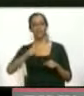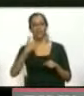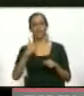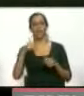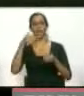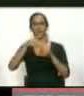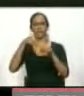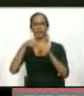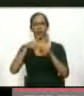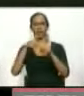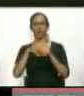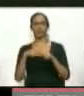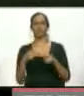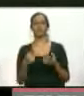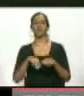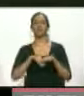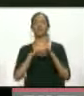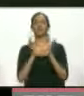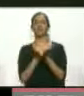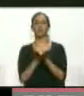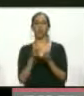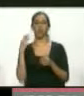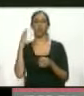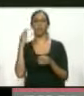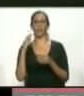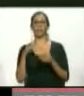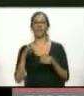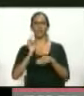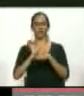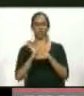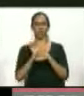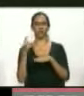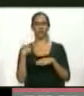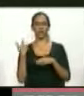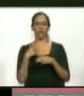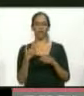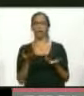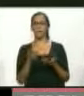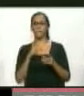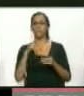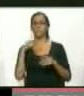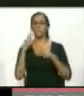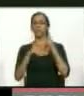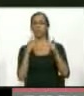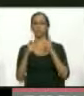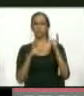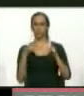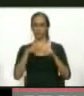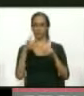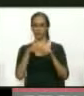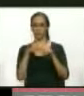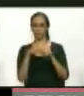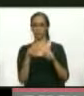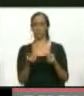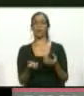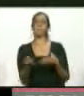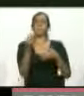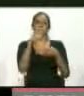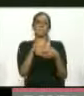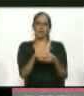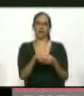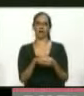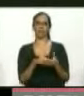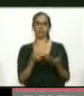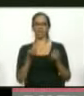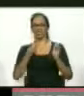probadas del mundo con colombia y ecuador teniendo como principal producto de exportación el crudo y sumando de los personados que se